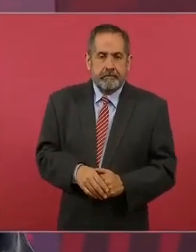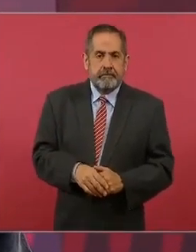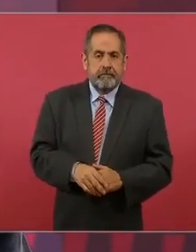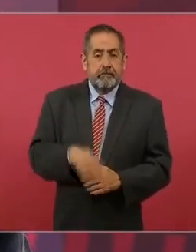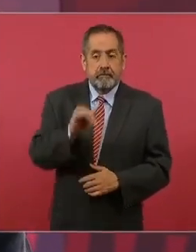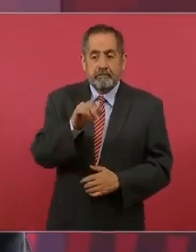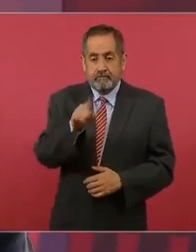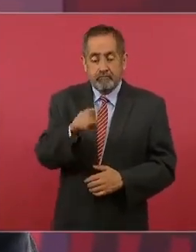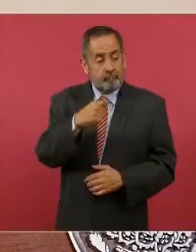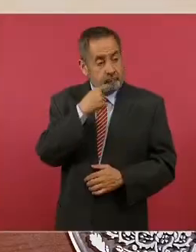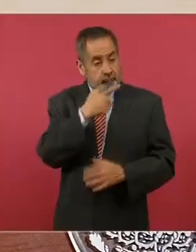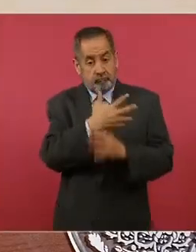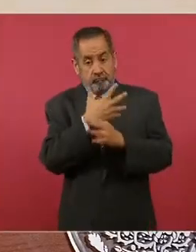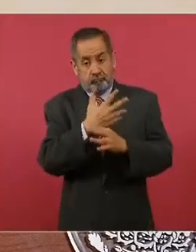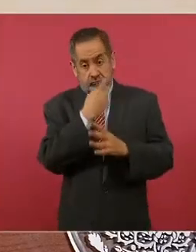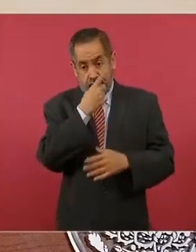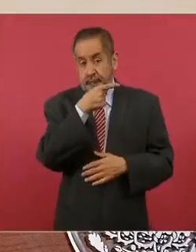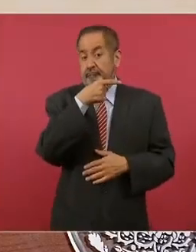sí, sostuvo